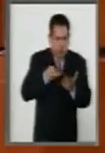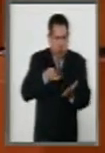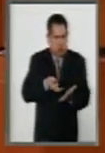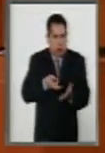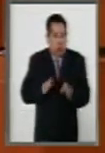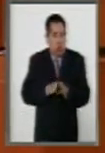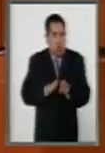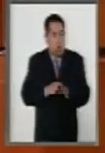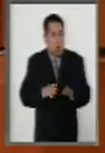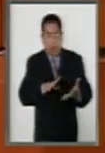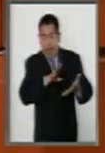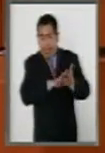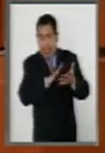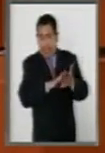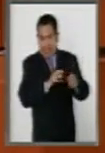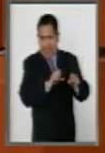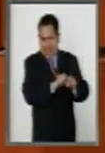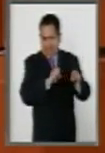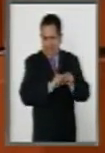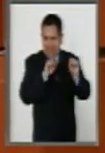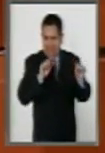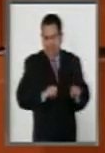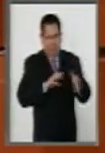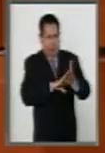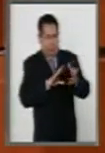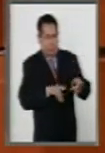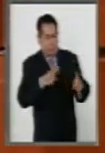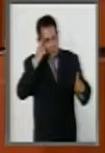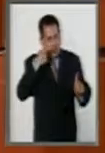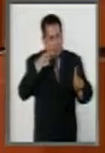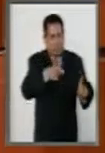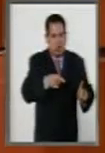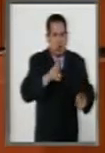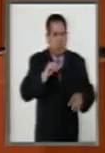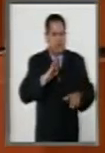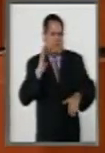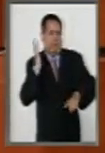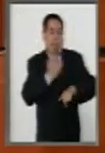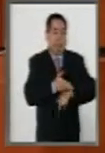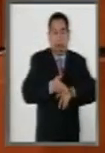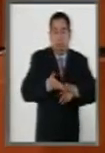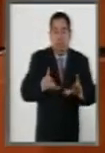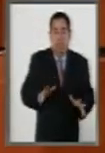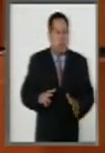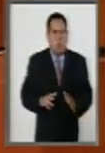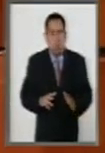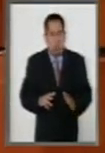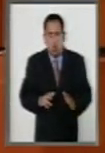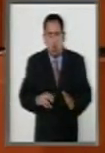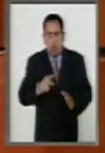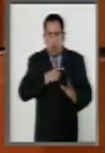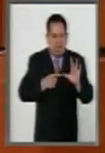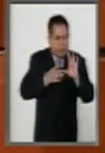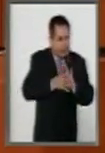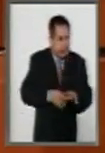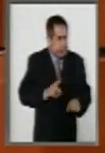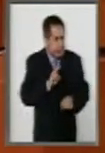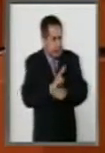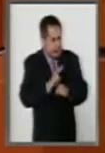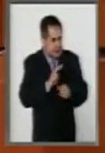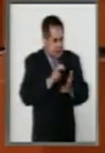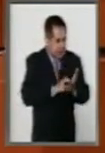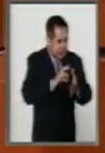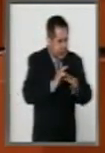de que el sistema penal de nuestro país no tuviese un fin puramente punitivo y, en cambio, debiera velar para que los